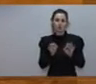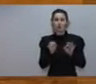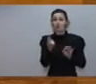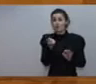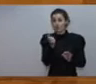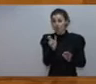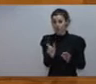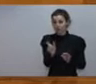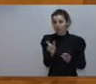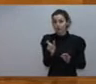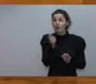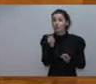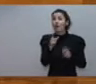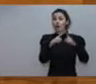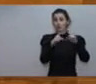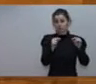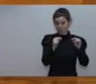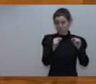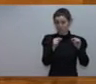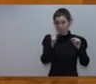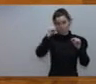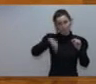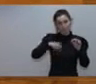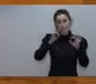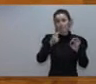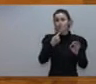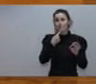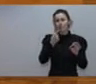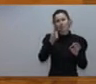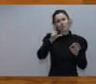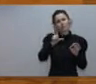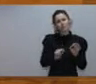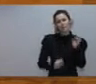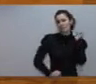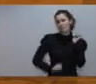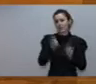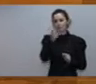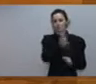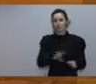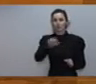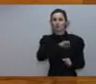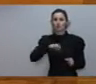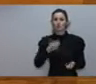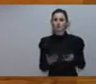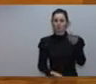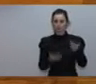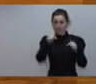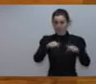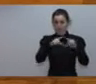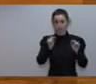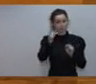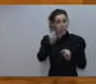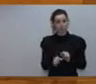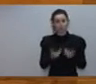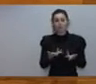precio en Asturias, además, es el más bajo de todas las comunidades autónomas. Se podría volver a